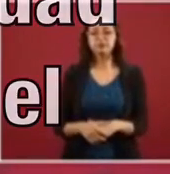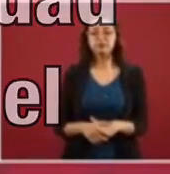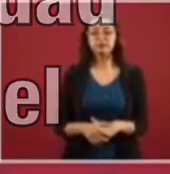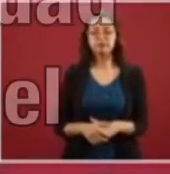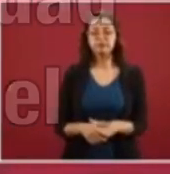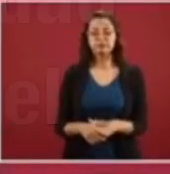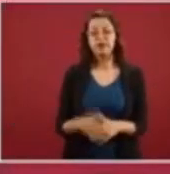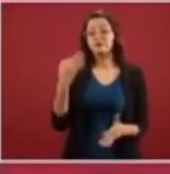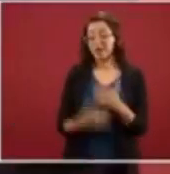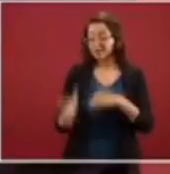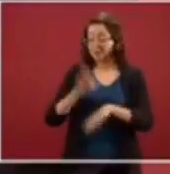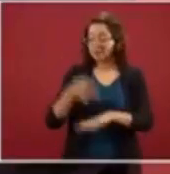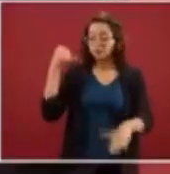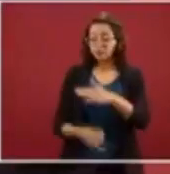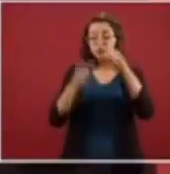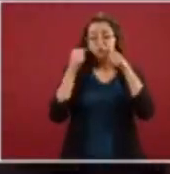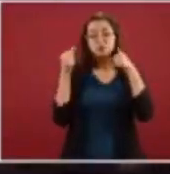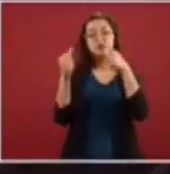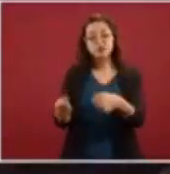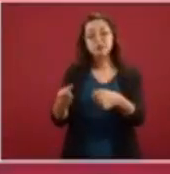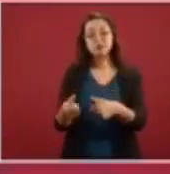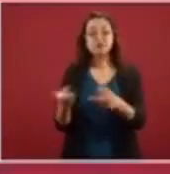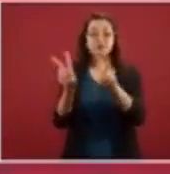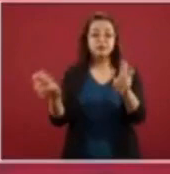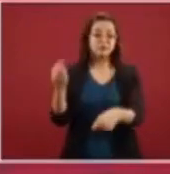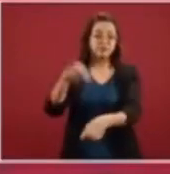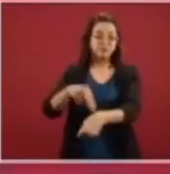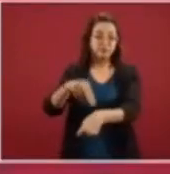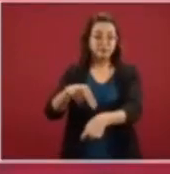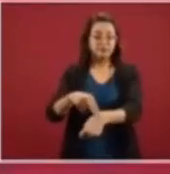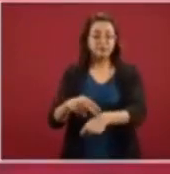cómo se necesita la parte médica,